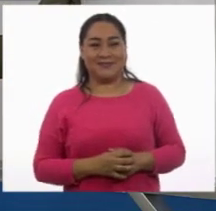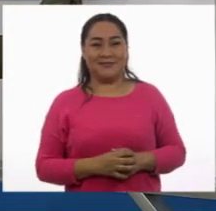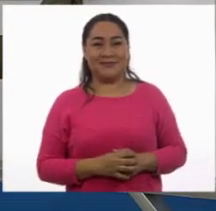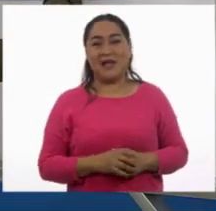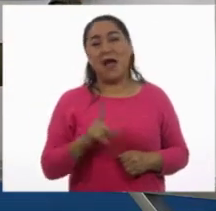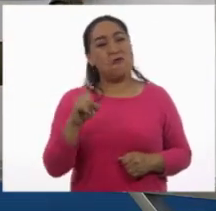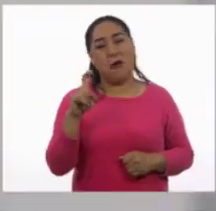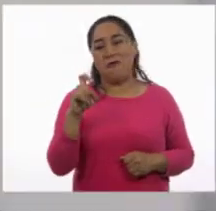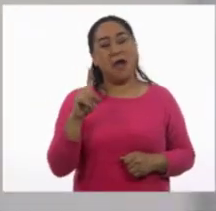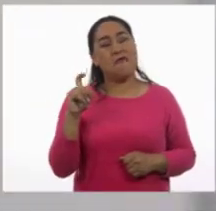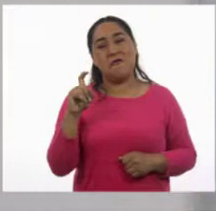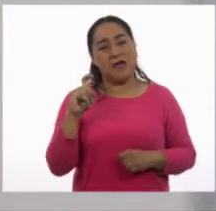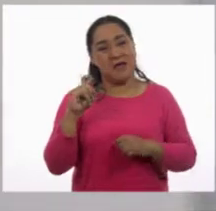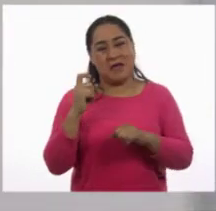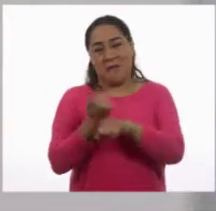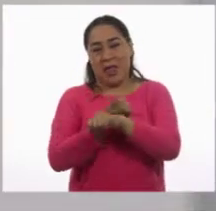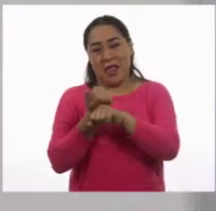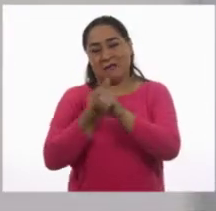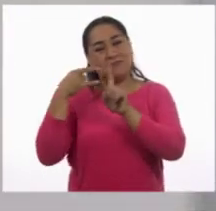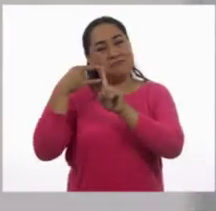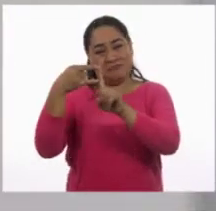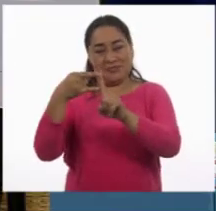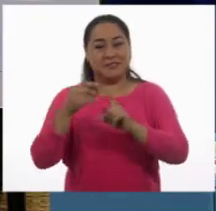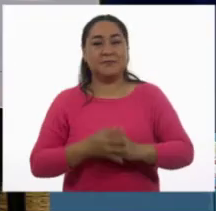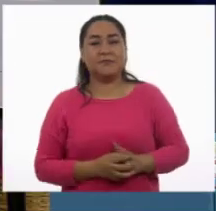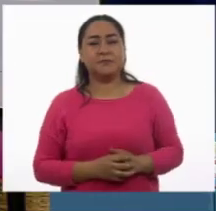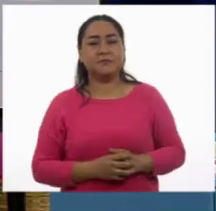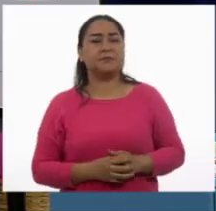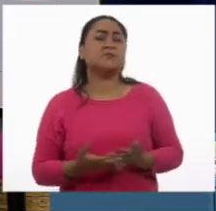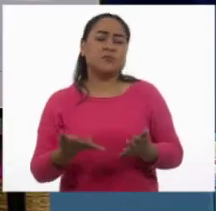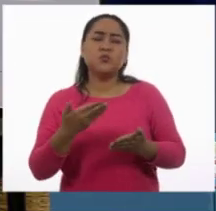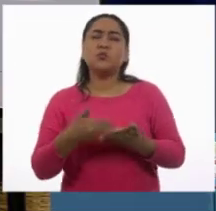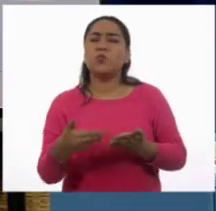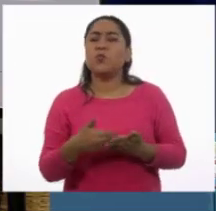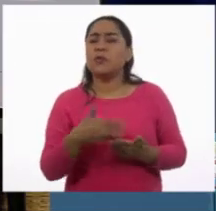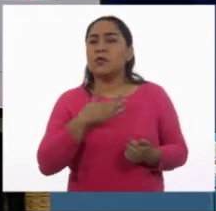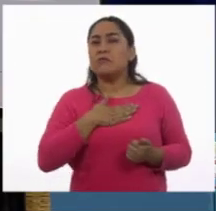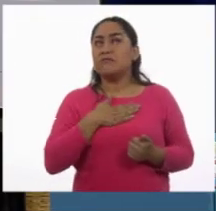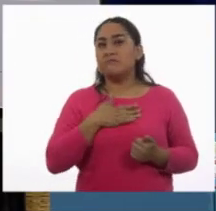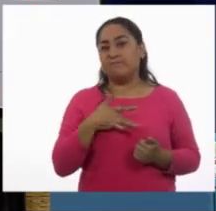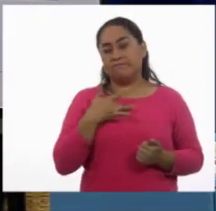8F, agua. Ahora, yo digo que en el